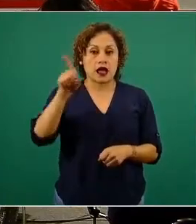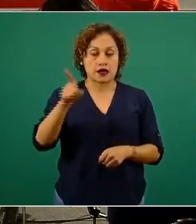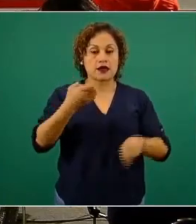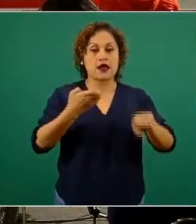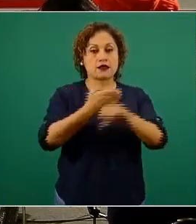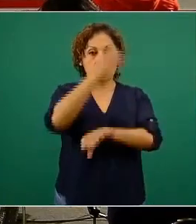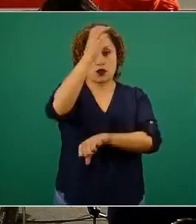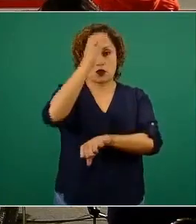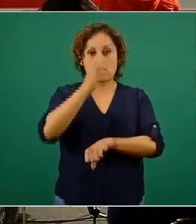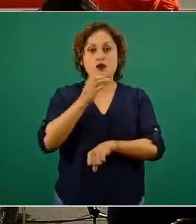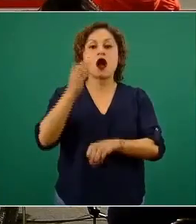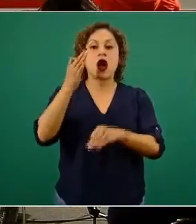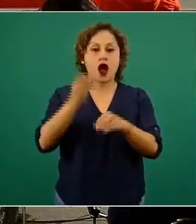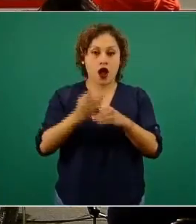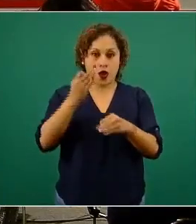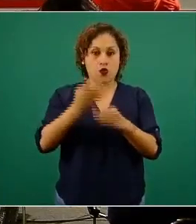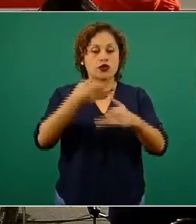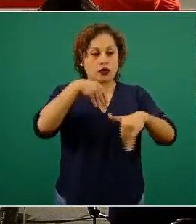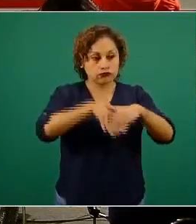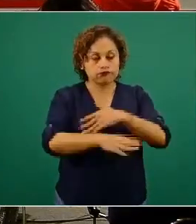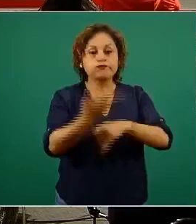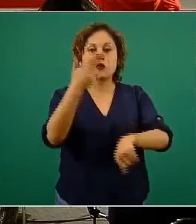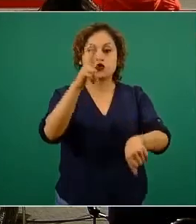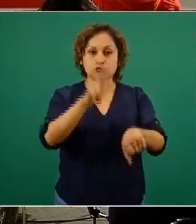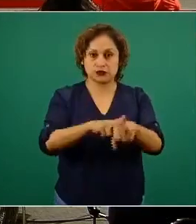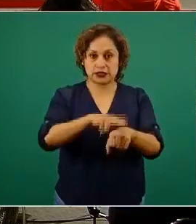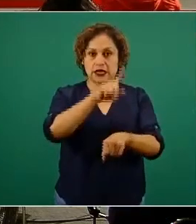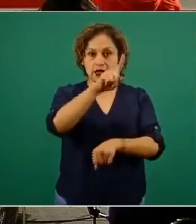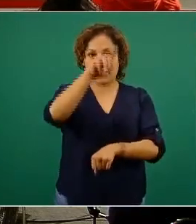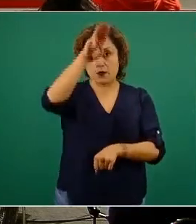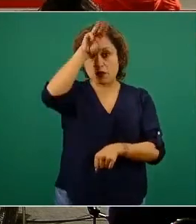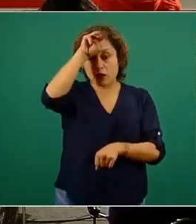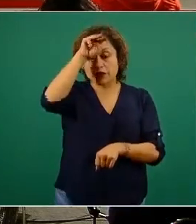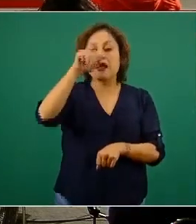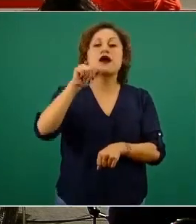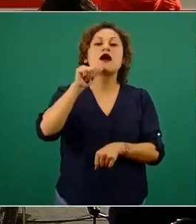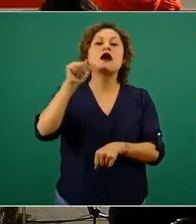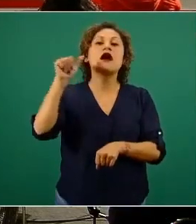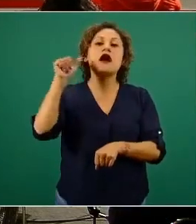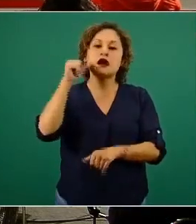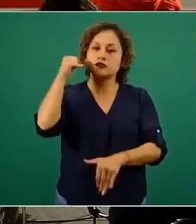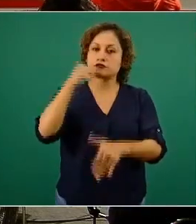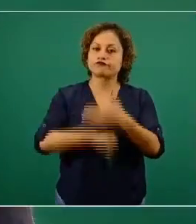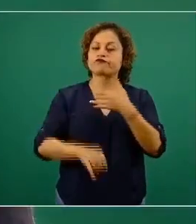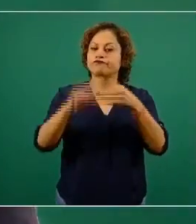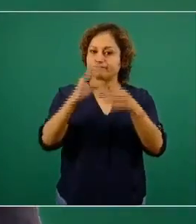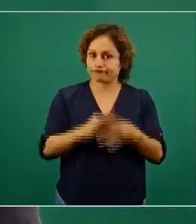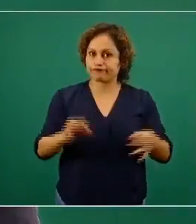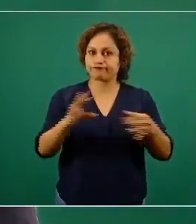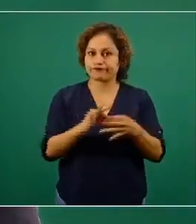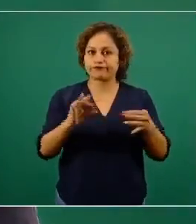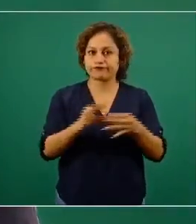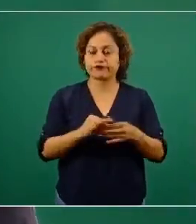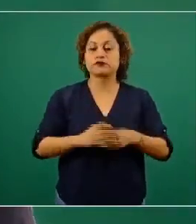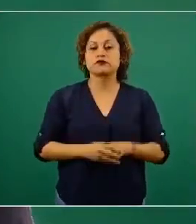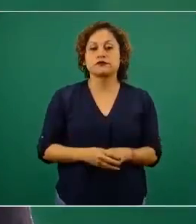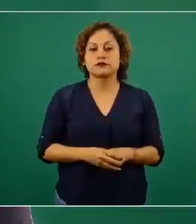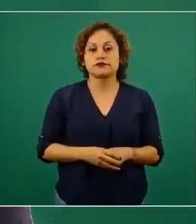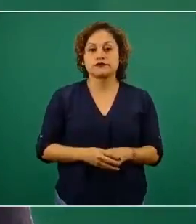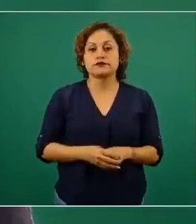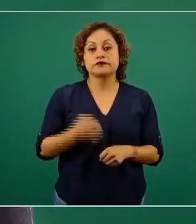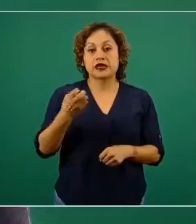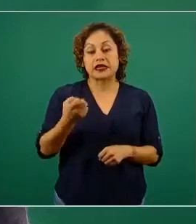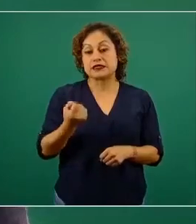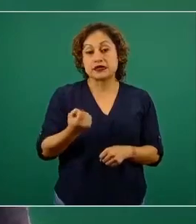que está hospitalizada en este momento en Monterrey, que ayer informábamos con considerable detalle y lo informamos durante el fin de semana, es el primer